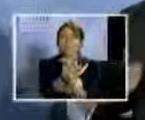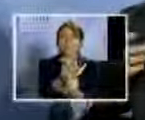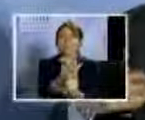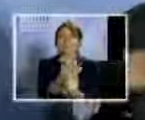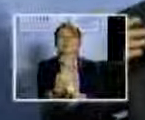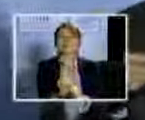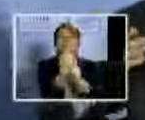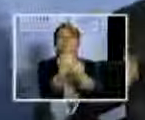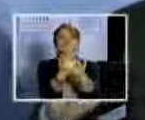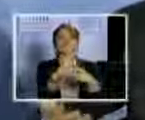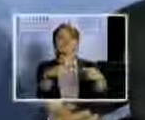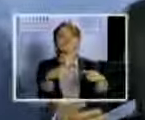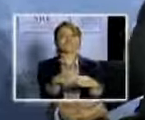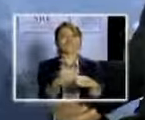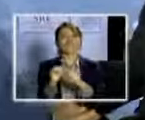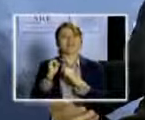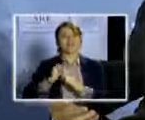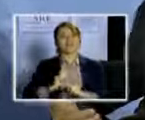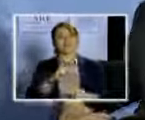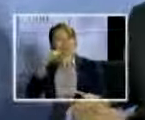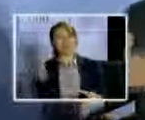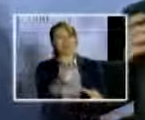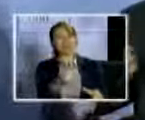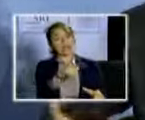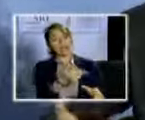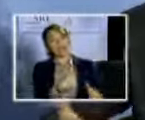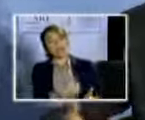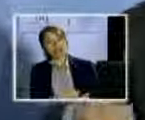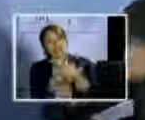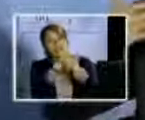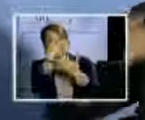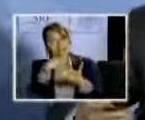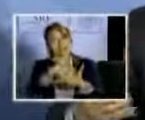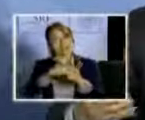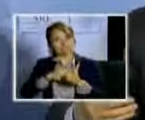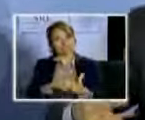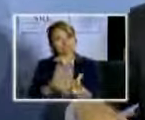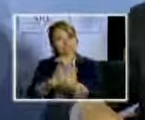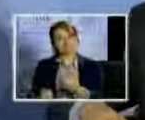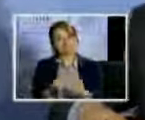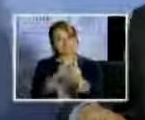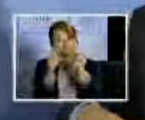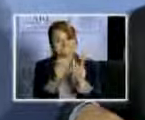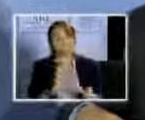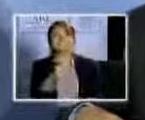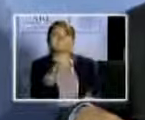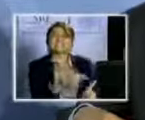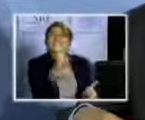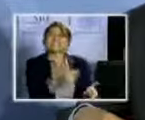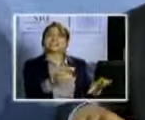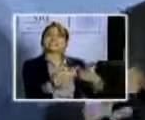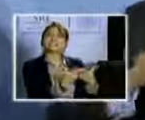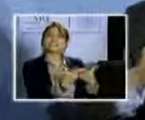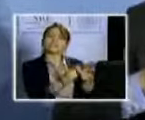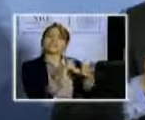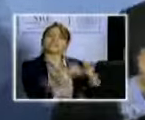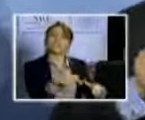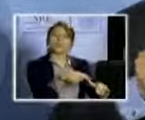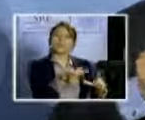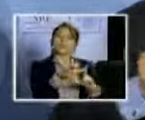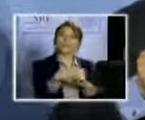contamos para el mantenimiento de la paz y la seguridad internacionales? ¿Cuál es ese órgano? El Consejo de Seguridad. Consejo de Seguridad,